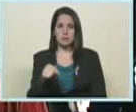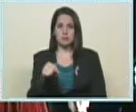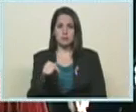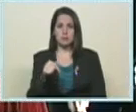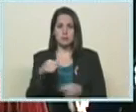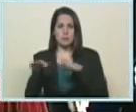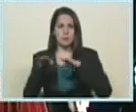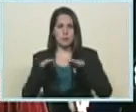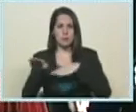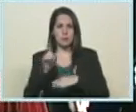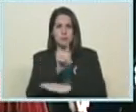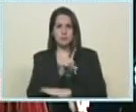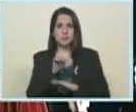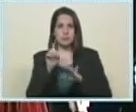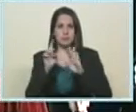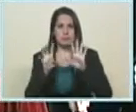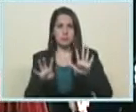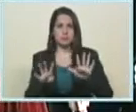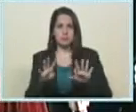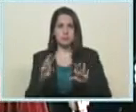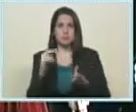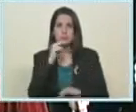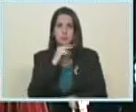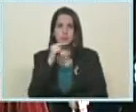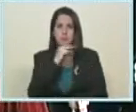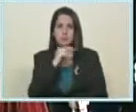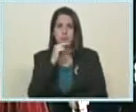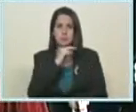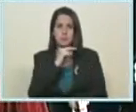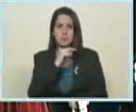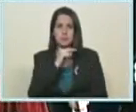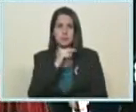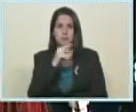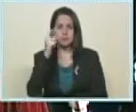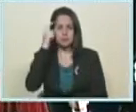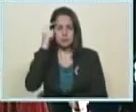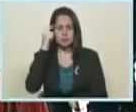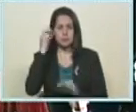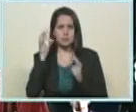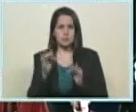jueves 19 de octubre, ha sido un día